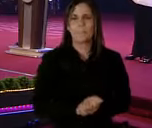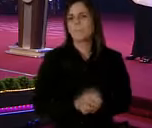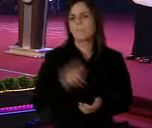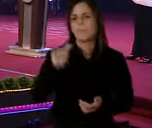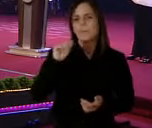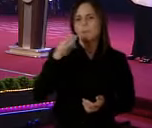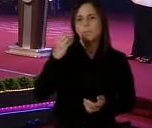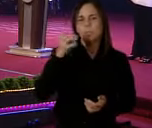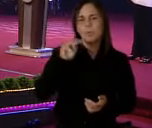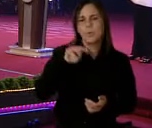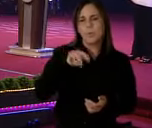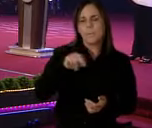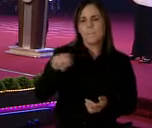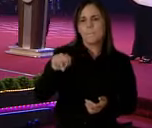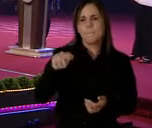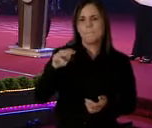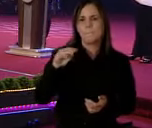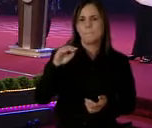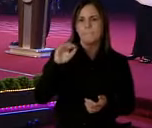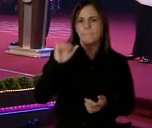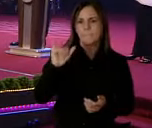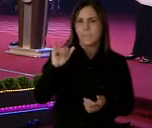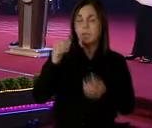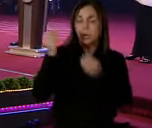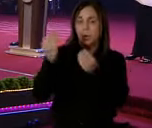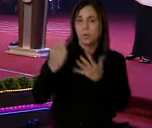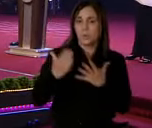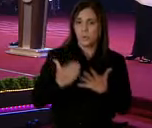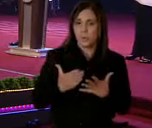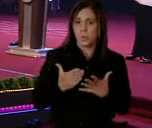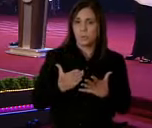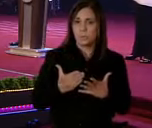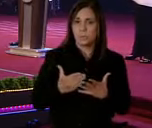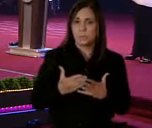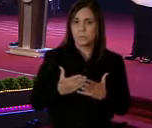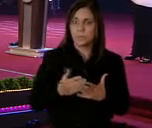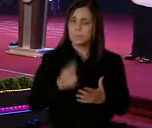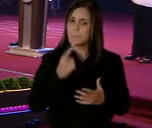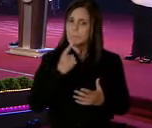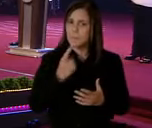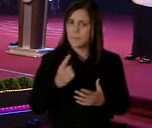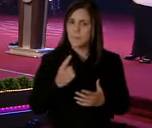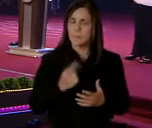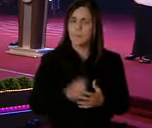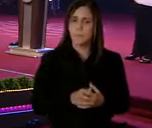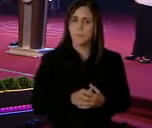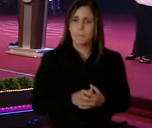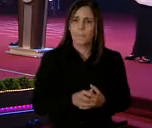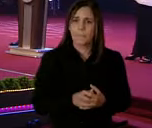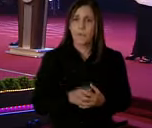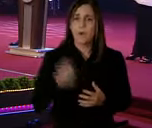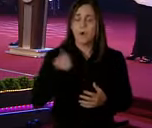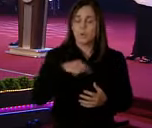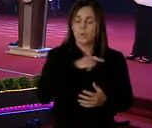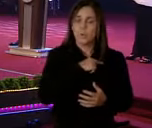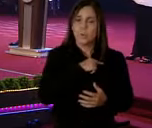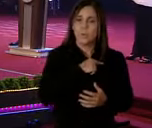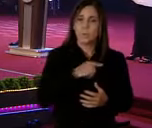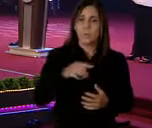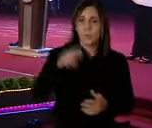dio esta encomienda, y le queremos también dar las gracias a nuestro hermano Rudy, que guió la guagua. Y